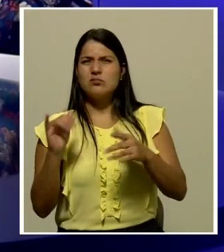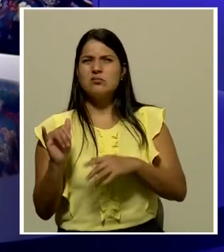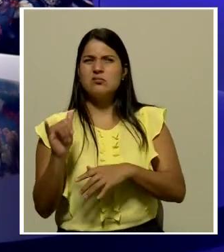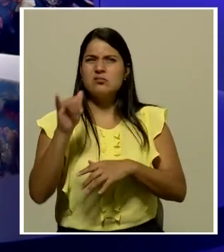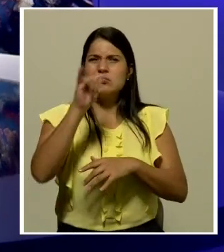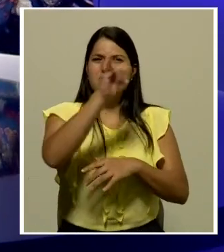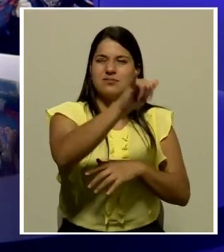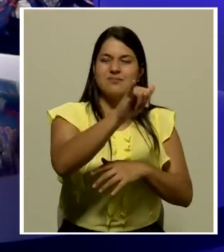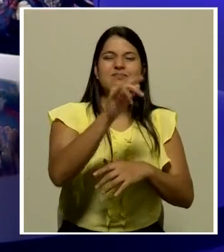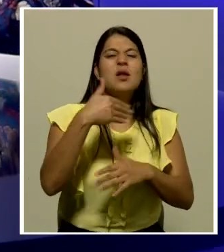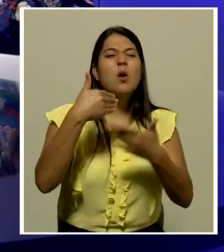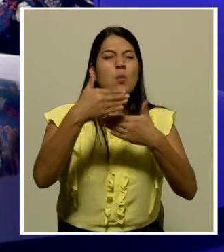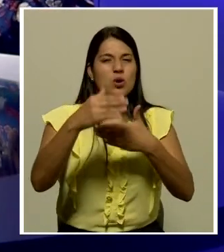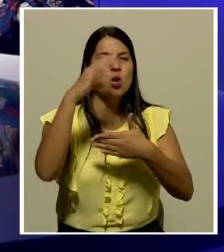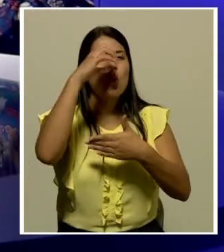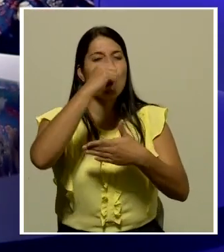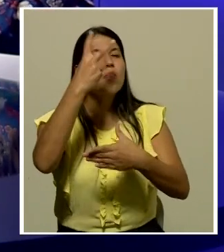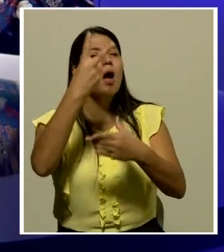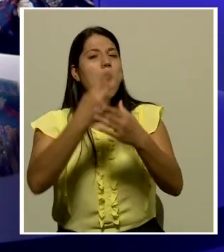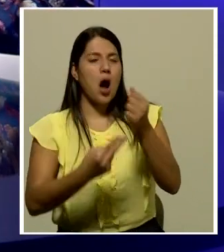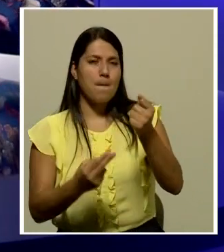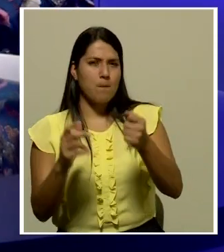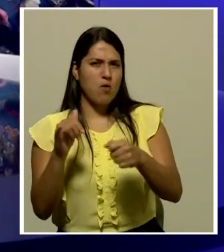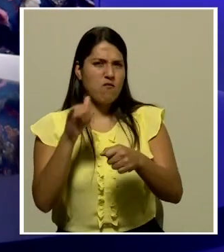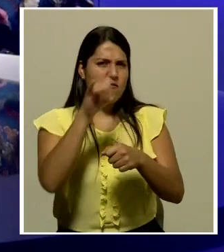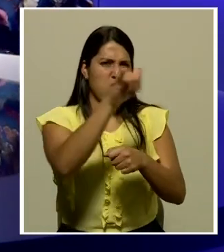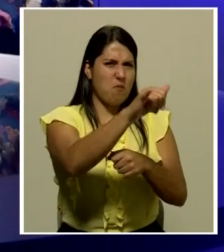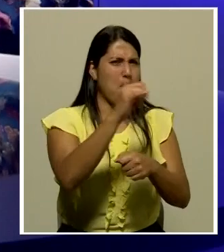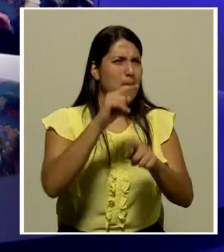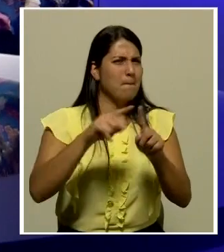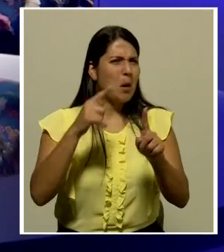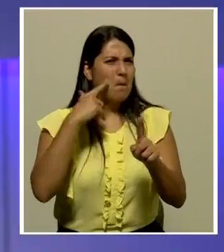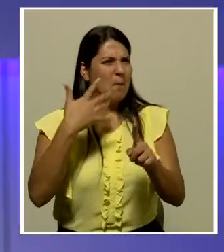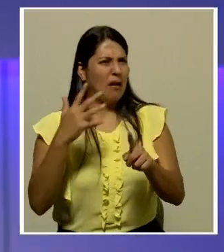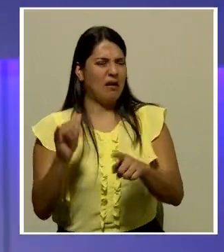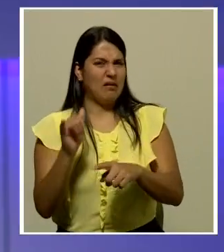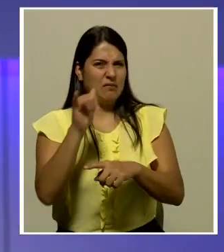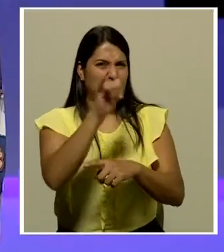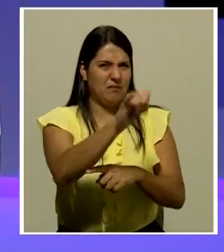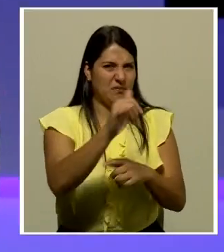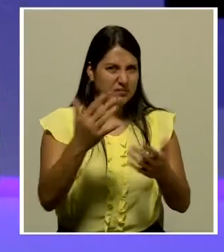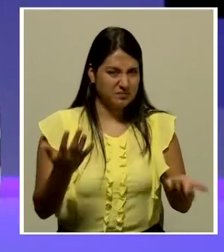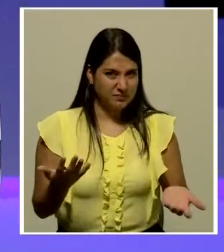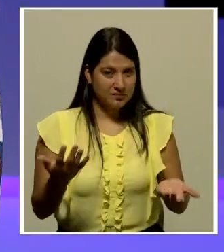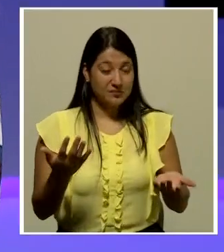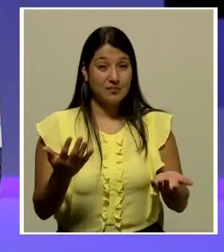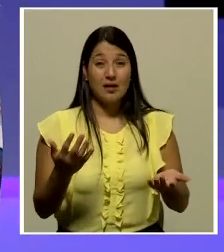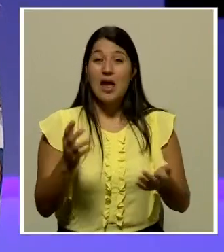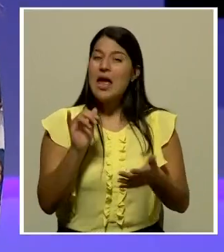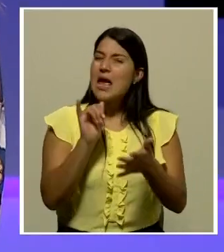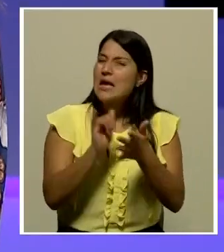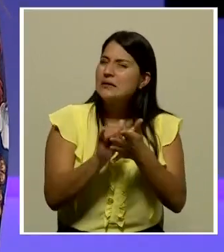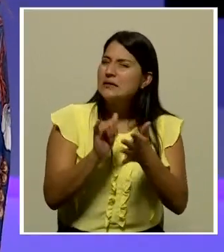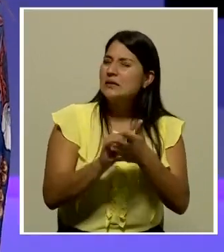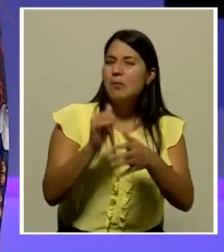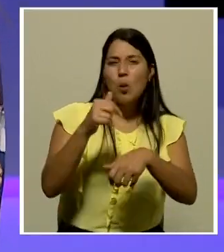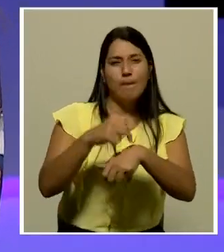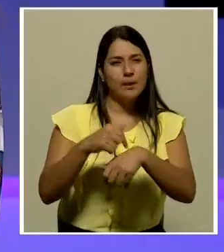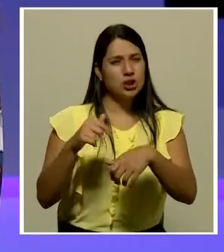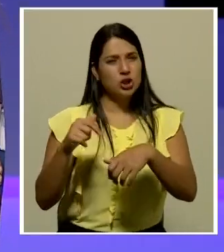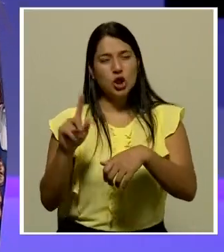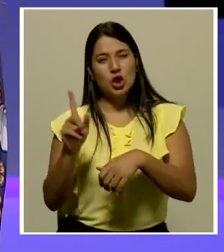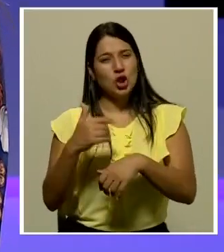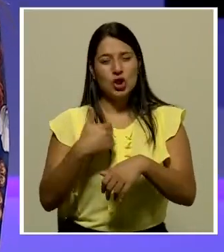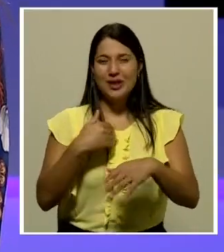cambio de qué? De esa resolución, eso por lo menos exacto, por lo menos en aquel momento no estaba tan claro. Yo no sé si